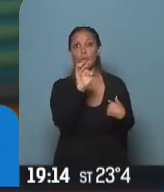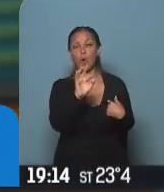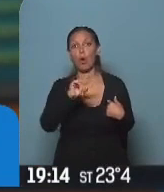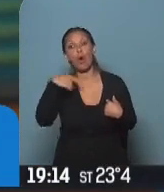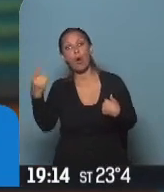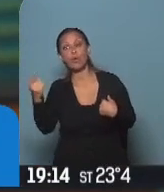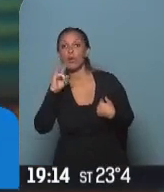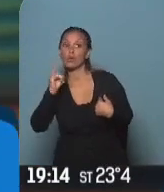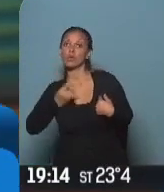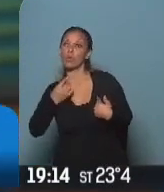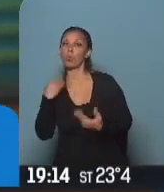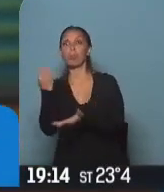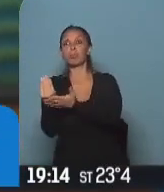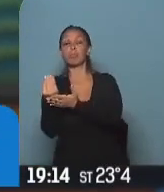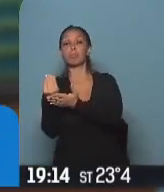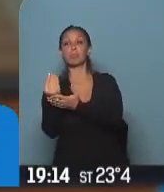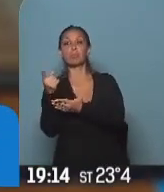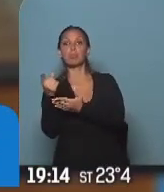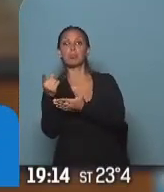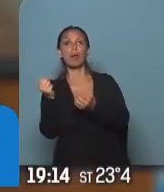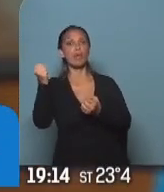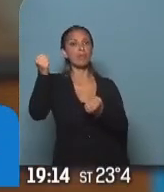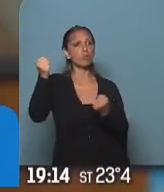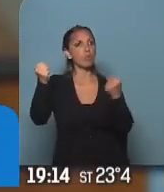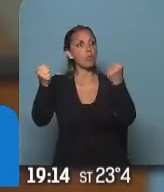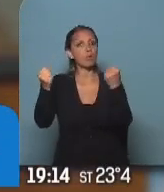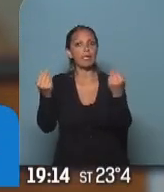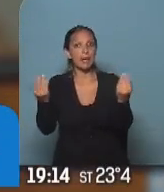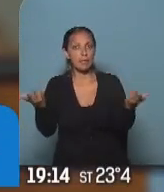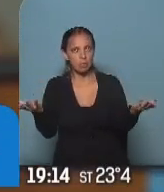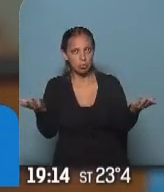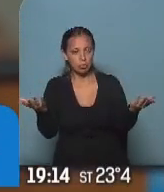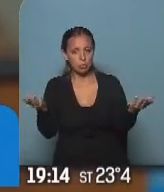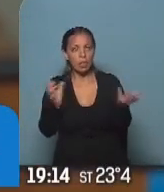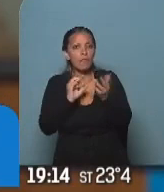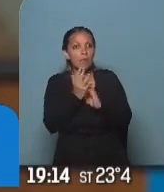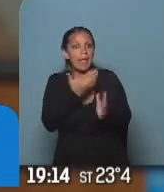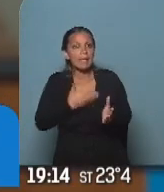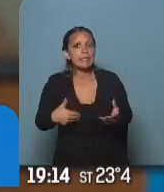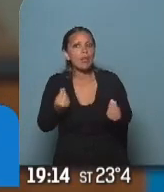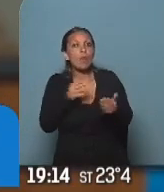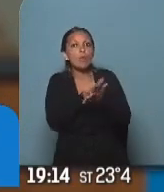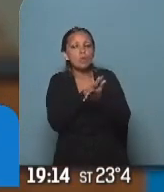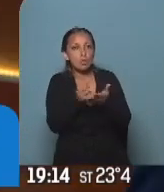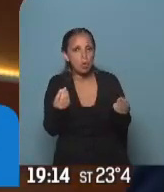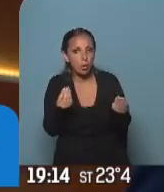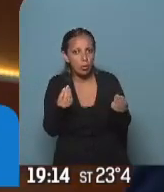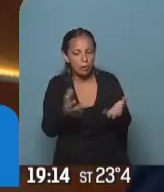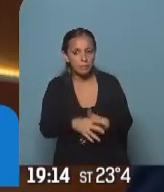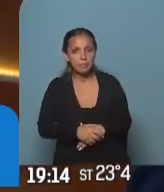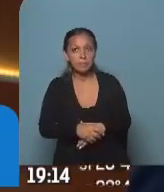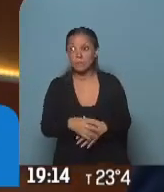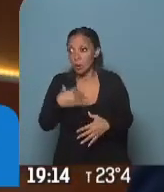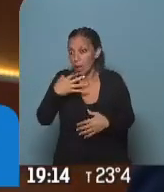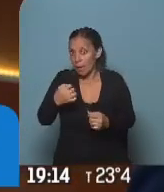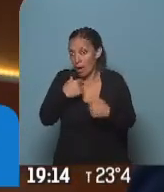está dispuesto a ceder. Ninguno de los dos está dispuesto a ceder en realidad, ¿no? Pero institucionalmente, ¿cómo se resuelve? ¿Qué salida hay? No sabría